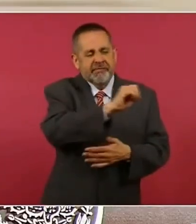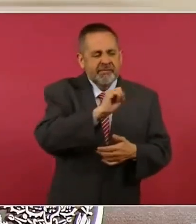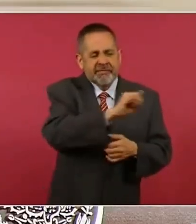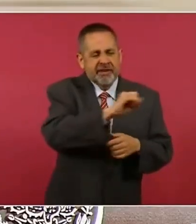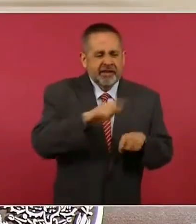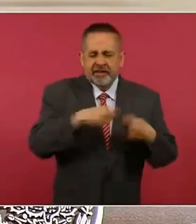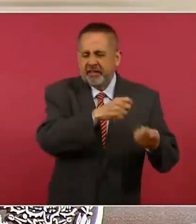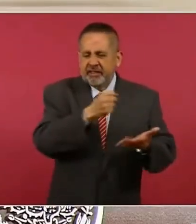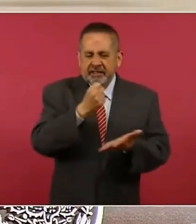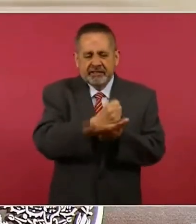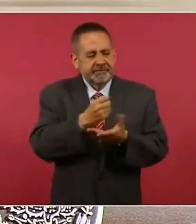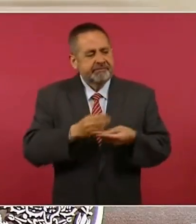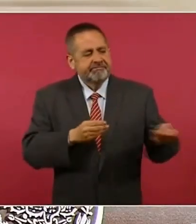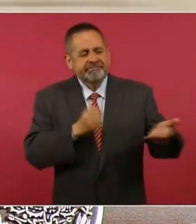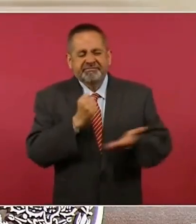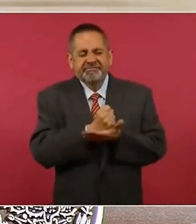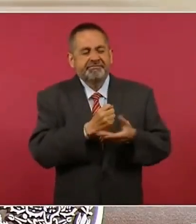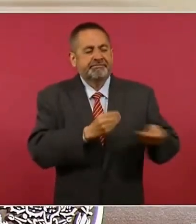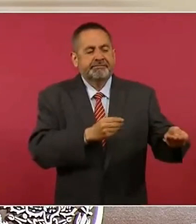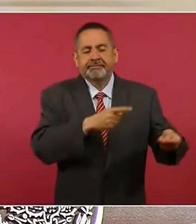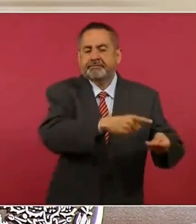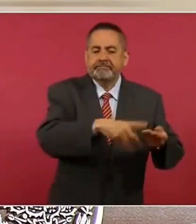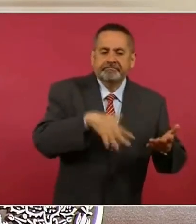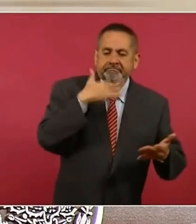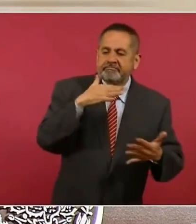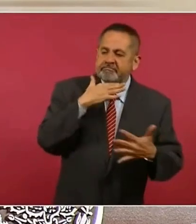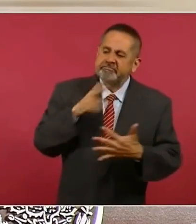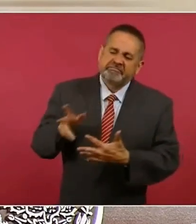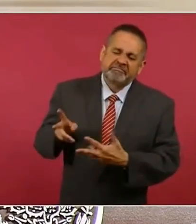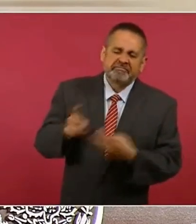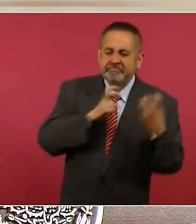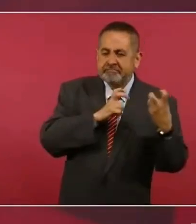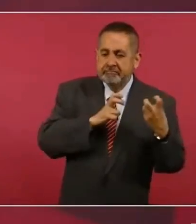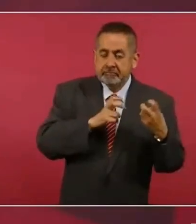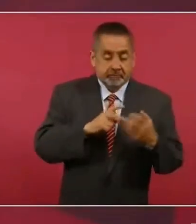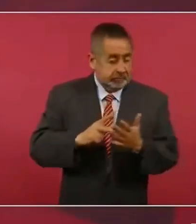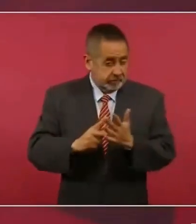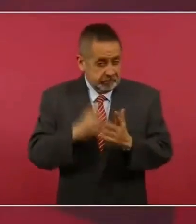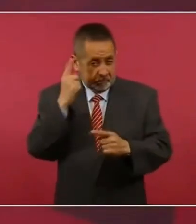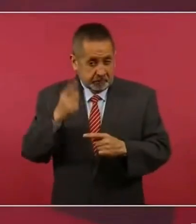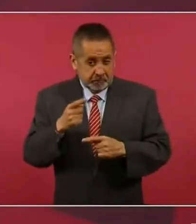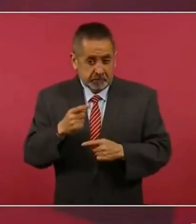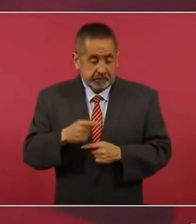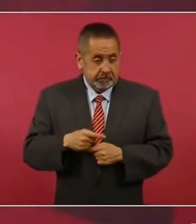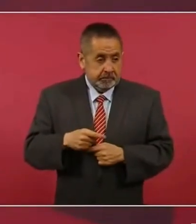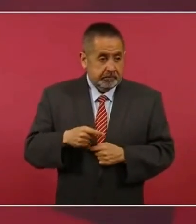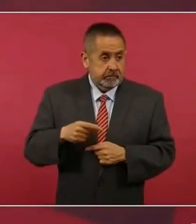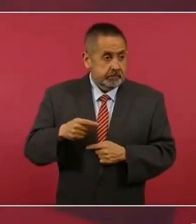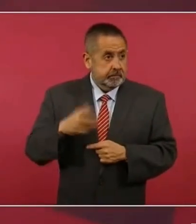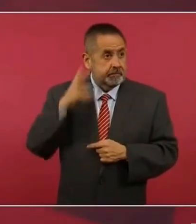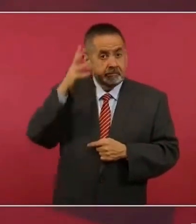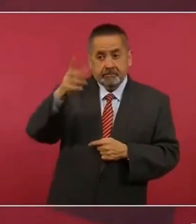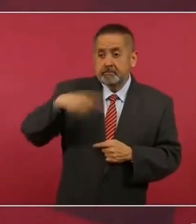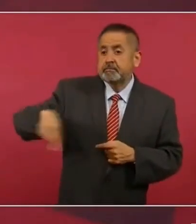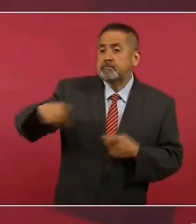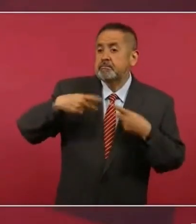¿De que el gobierno estaba al servicio de una minoría rapaz? ¿Se le va a volver a dar la espalda al pueblo de